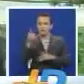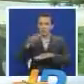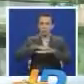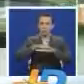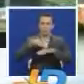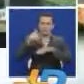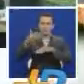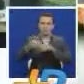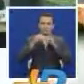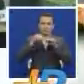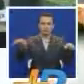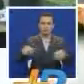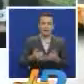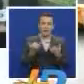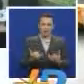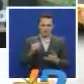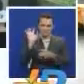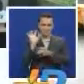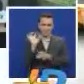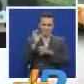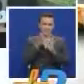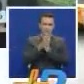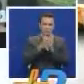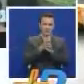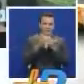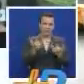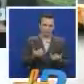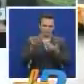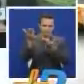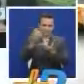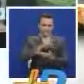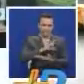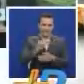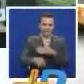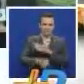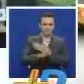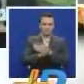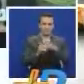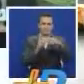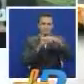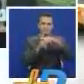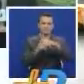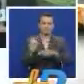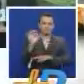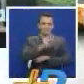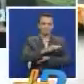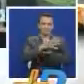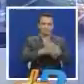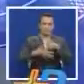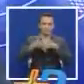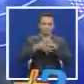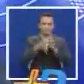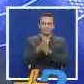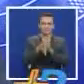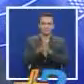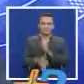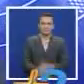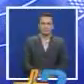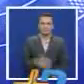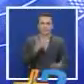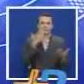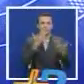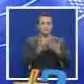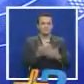La información que tenemos a esta hora desde Popayán, vuelvo a nuestros estudios a Cali, en el noticiero Más Pacífico, donde la región es noticia. Carlos,